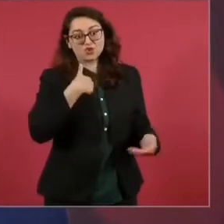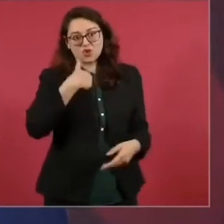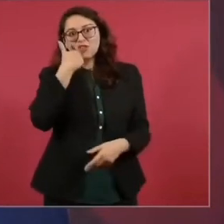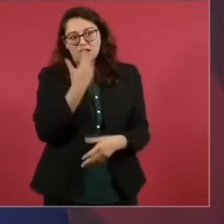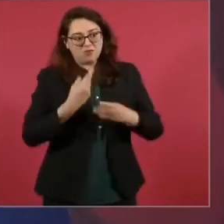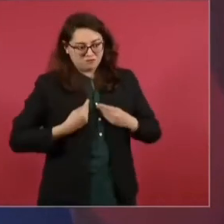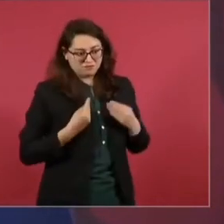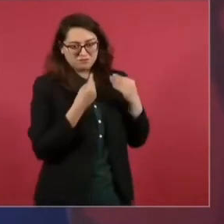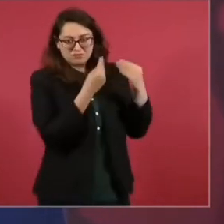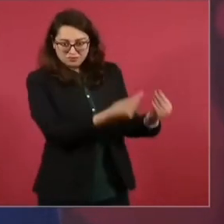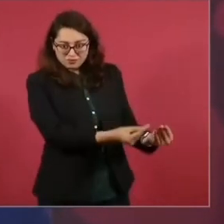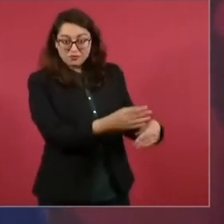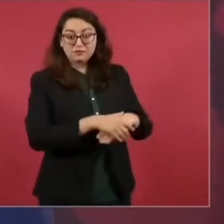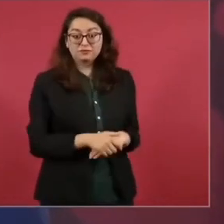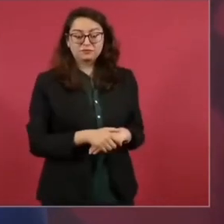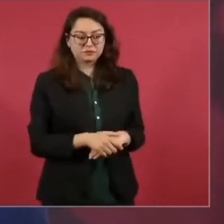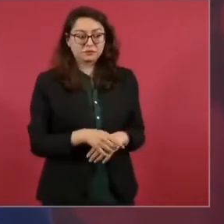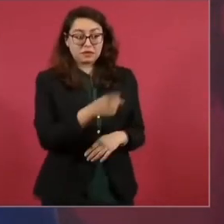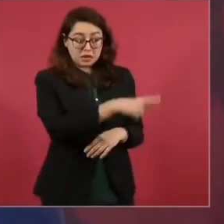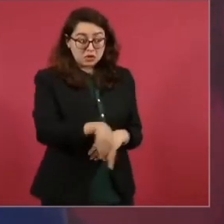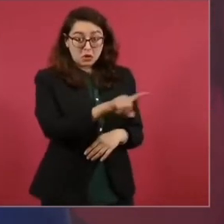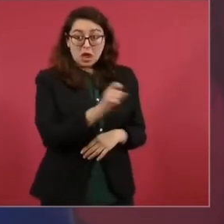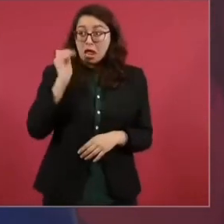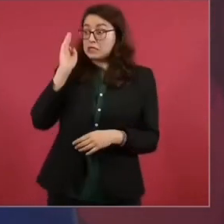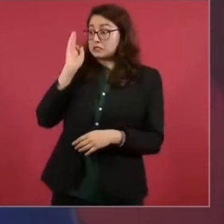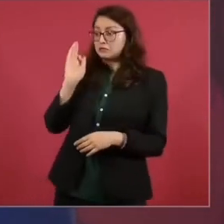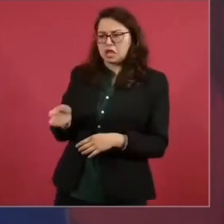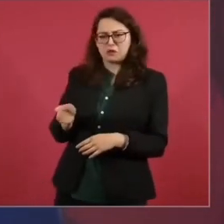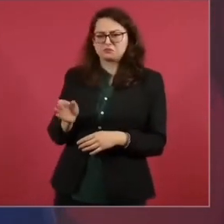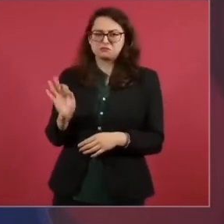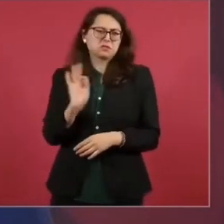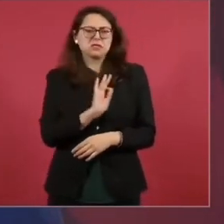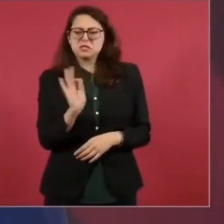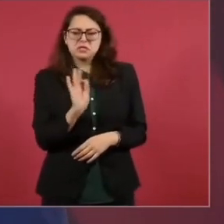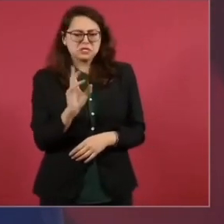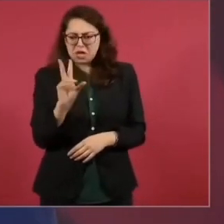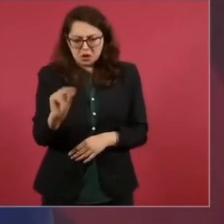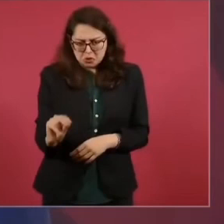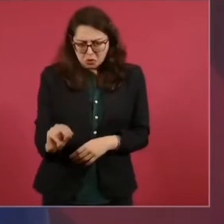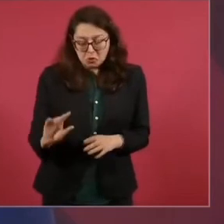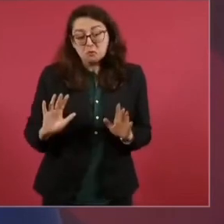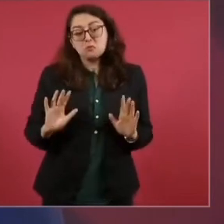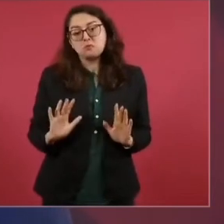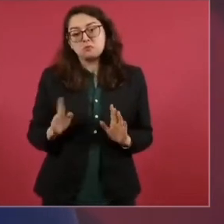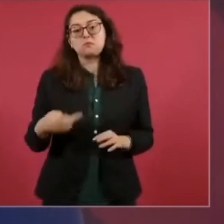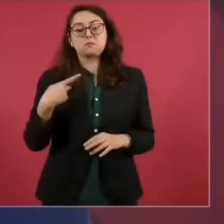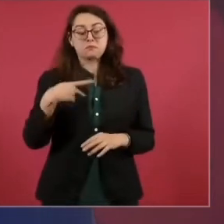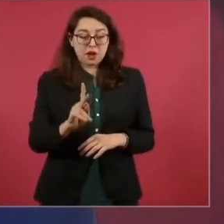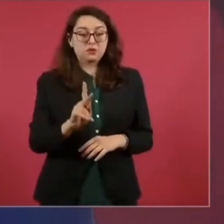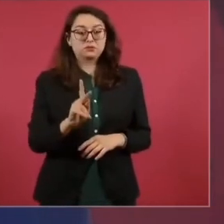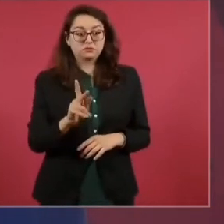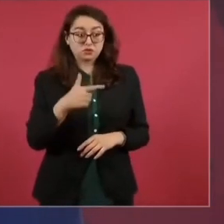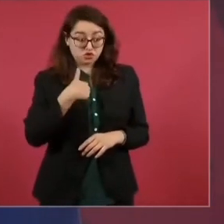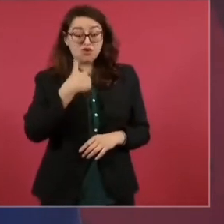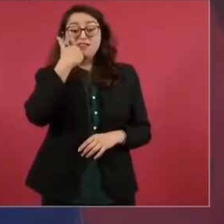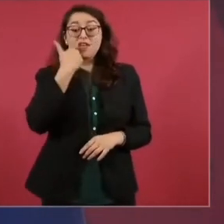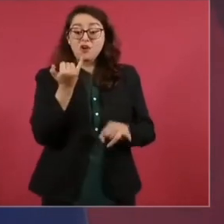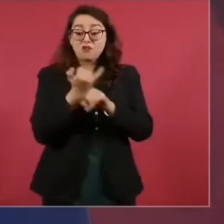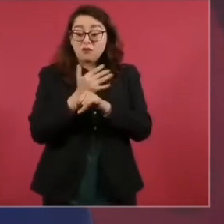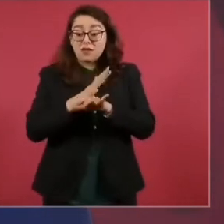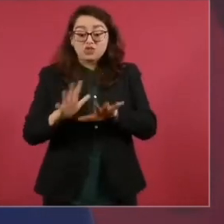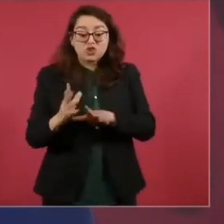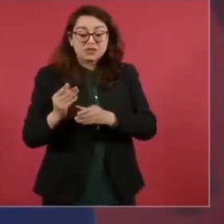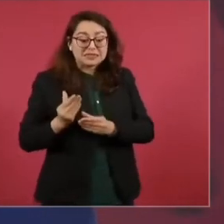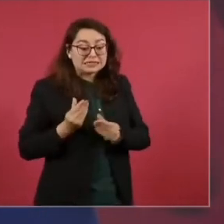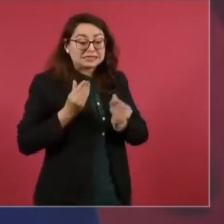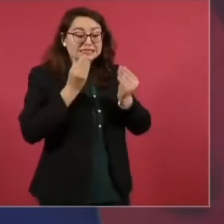que van a aceptar mi versión, no les estoy pidiendo eso, nada más quiero que